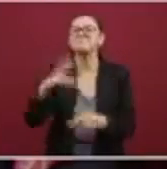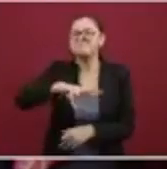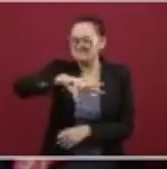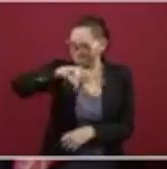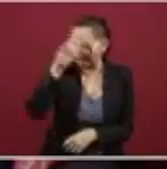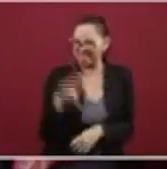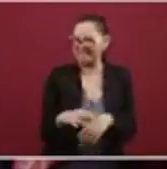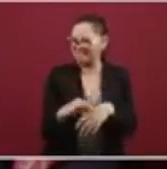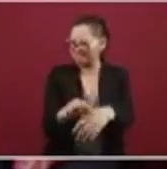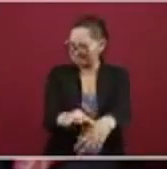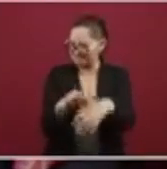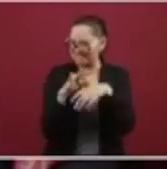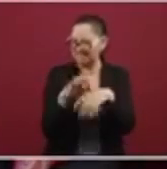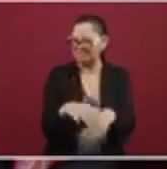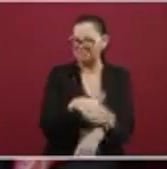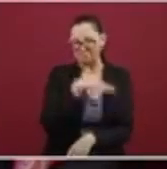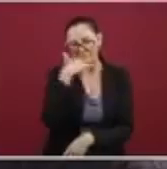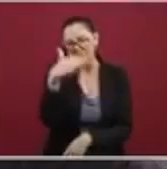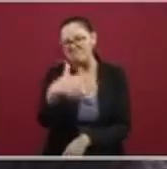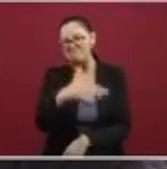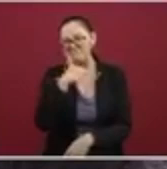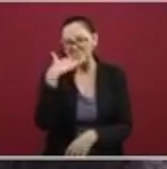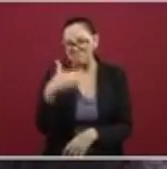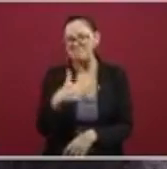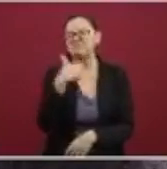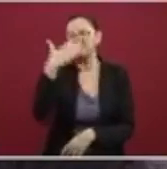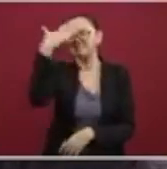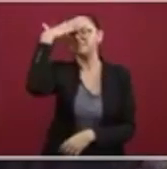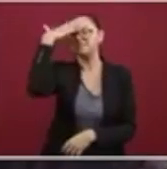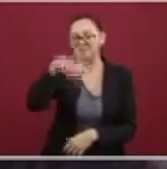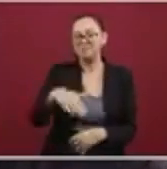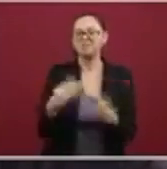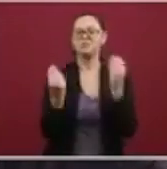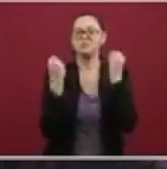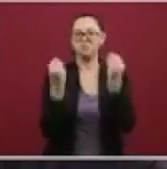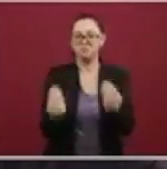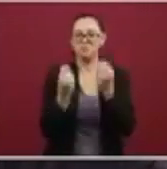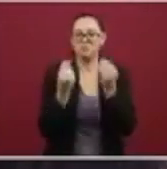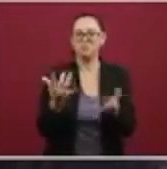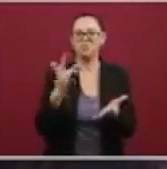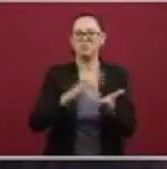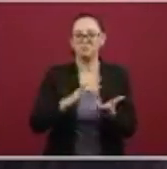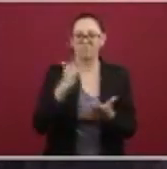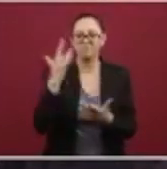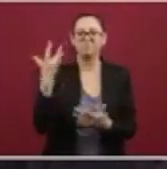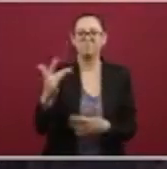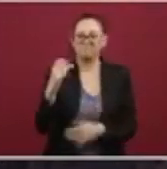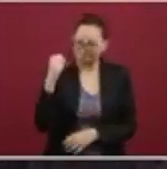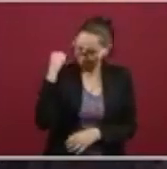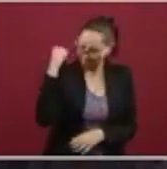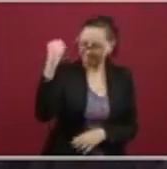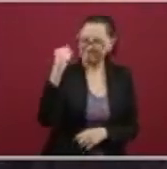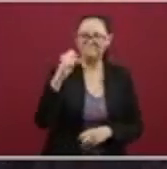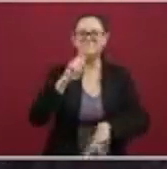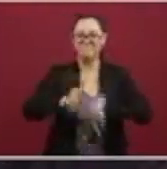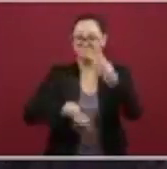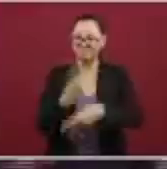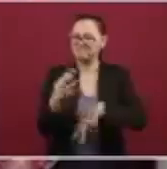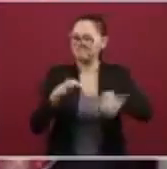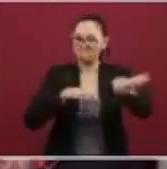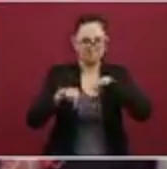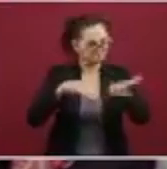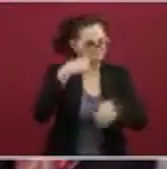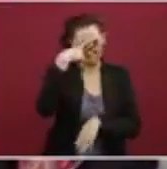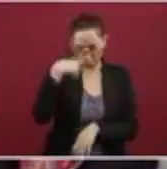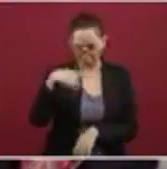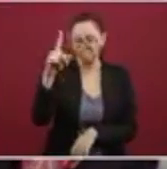voz cómo ha afectado todo esto. De antemano, muchísimas gracias. Sí, vamos con todo, trabajando. Fácil no